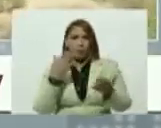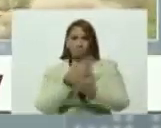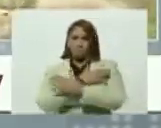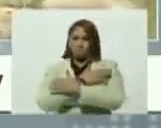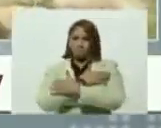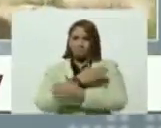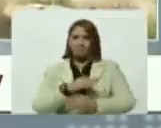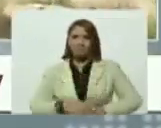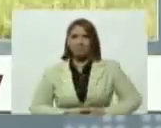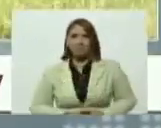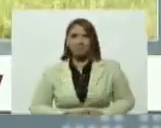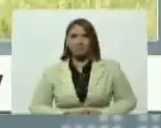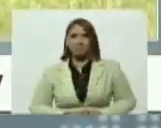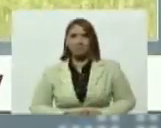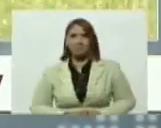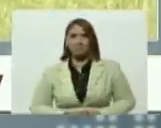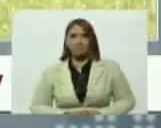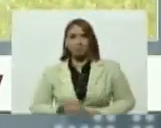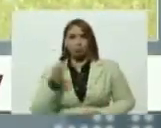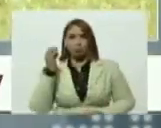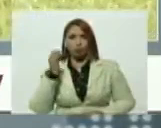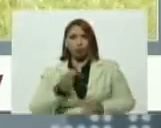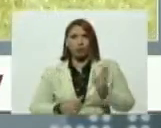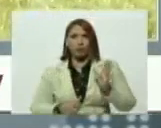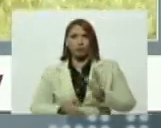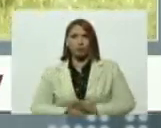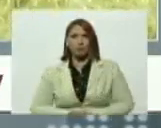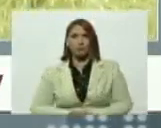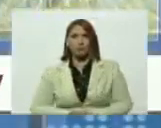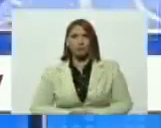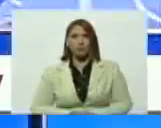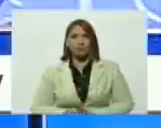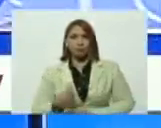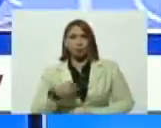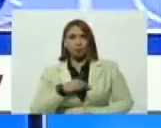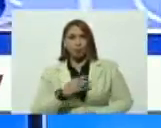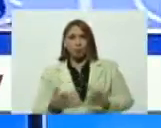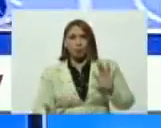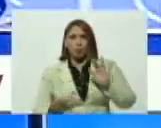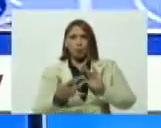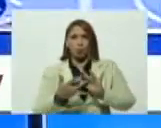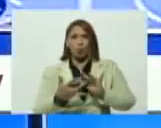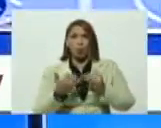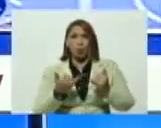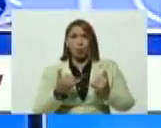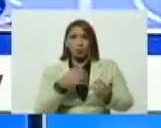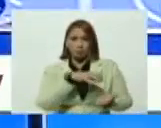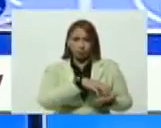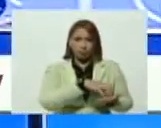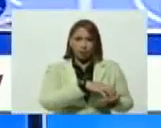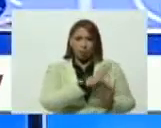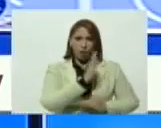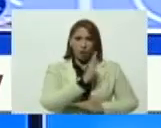felicito allá en Simón Planas. Mucha suerte. Y si nos vamos del estado Lara, del occidente del